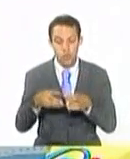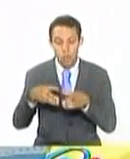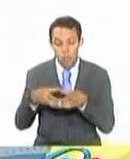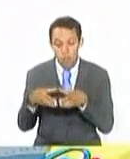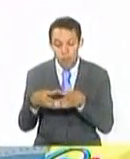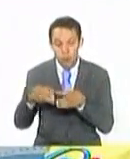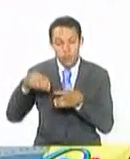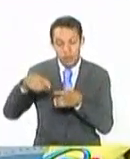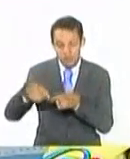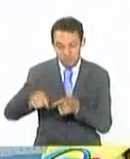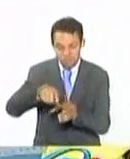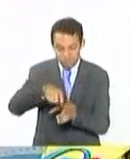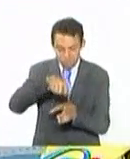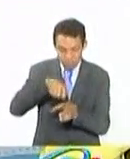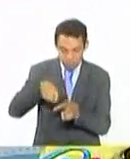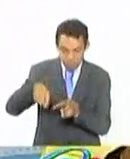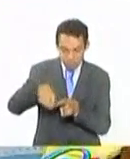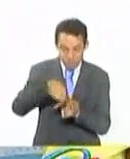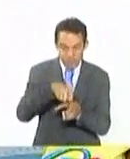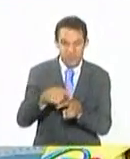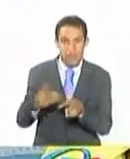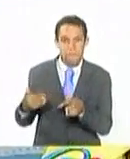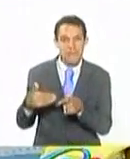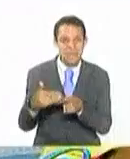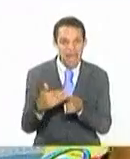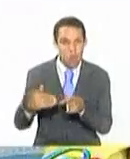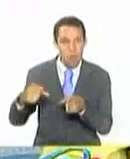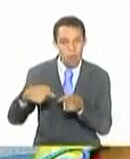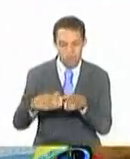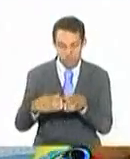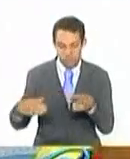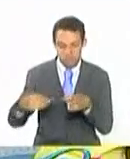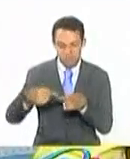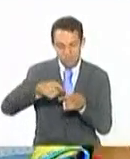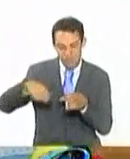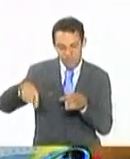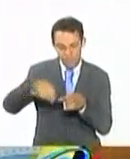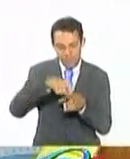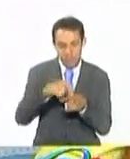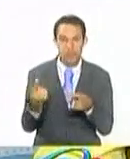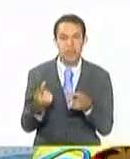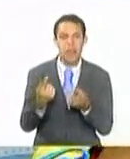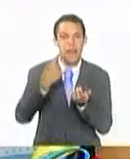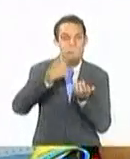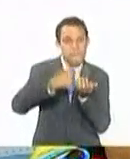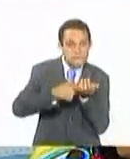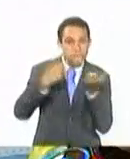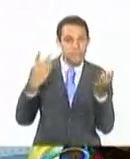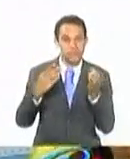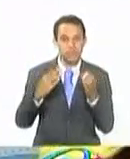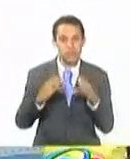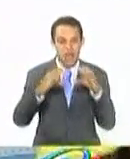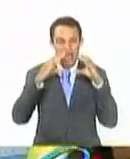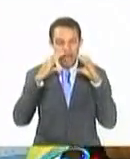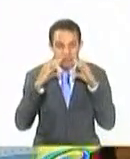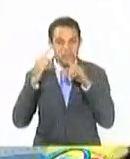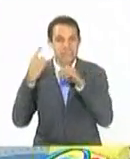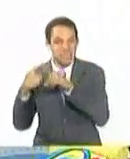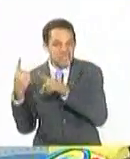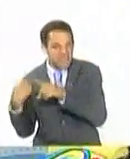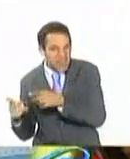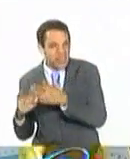embutidos atún sardina salchicha perro jamón mortadela salchichón todo eso que venga